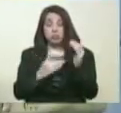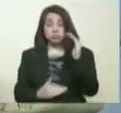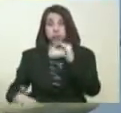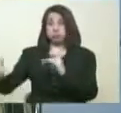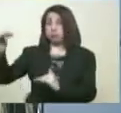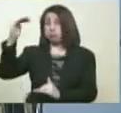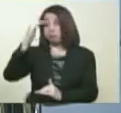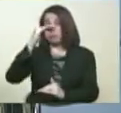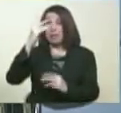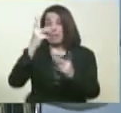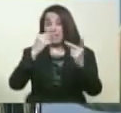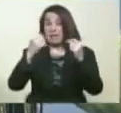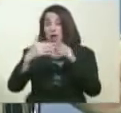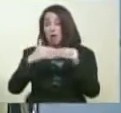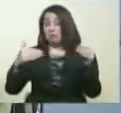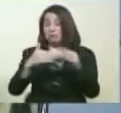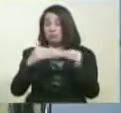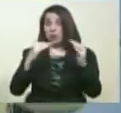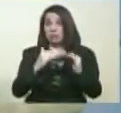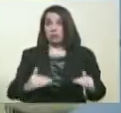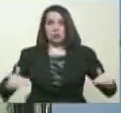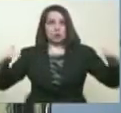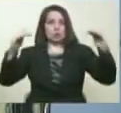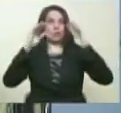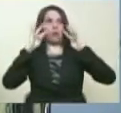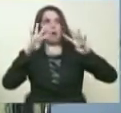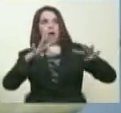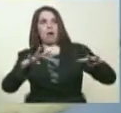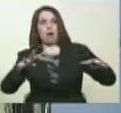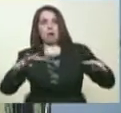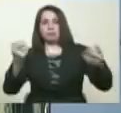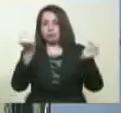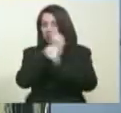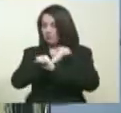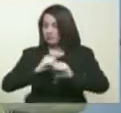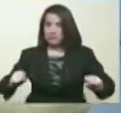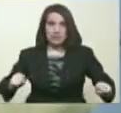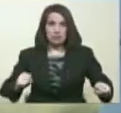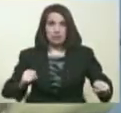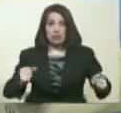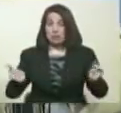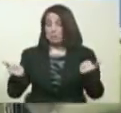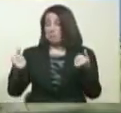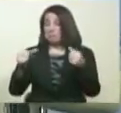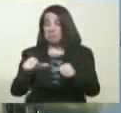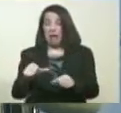dólar a unos niveles absolutamente inauditos, criminales.